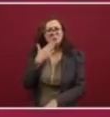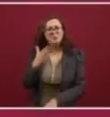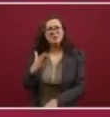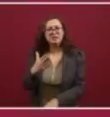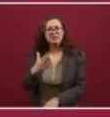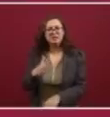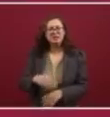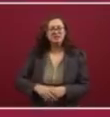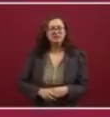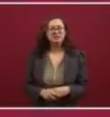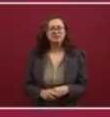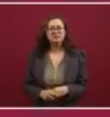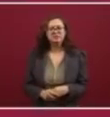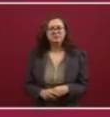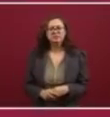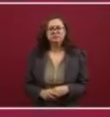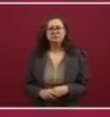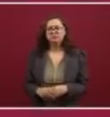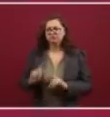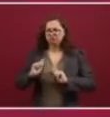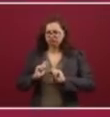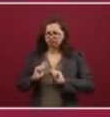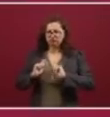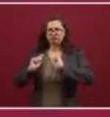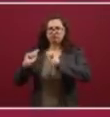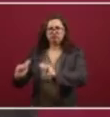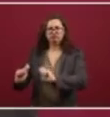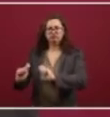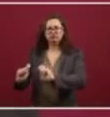desde su toma de posesión